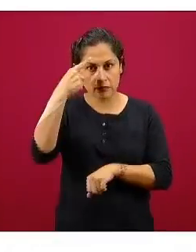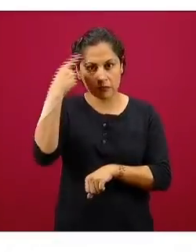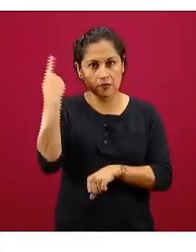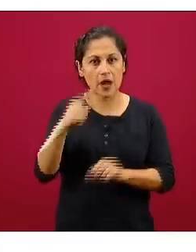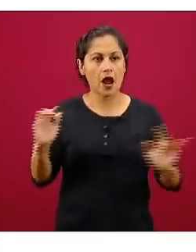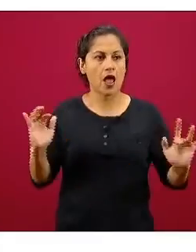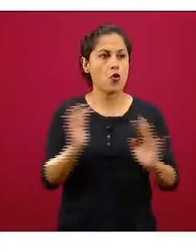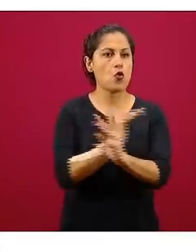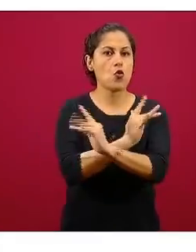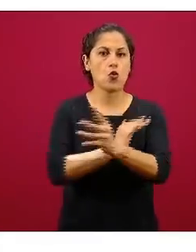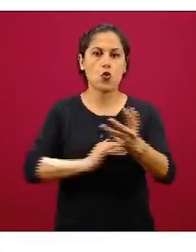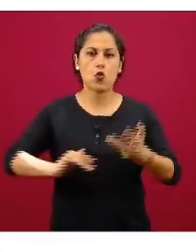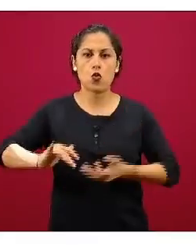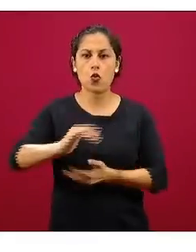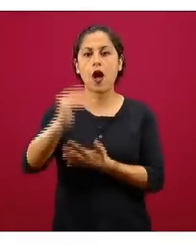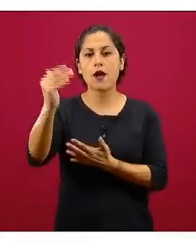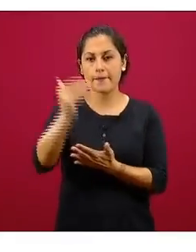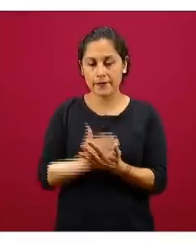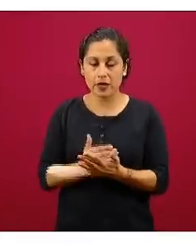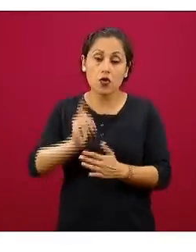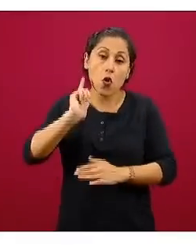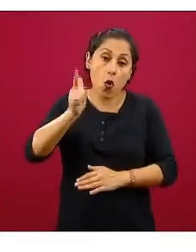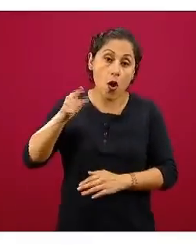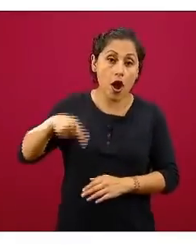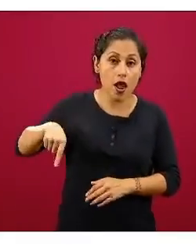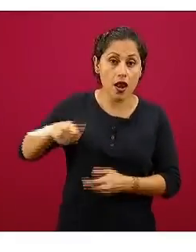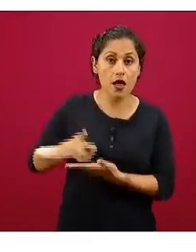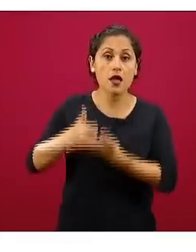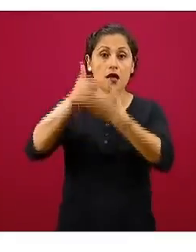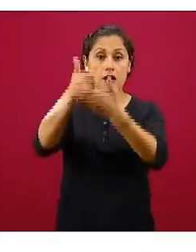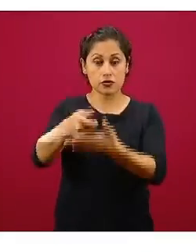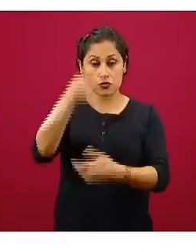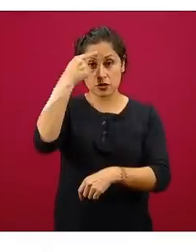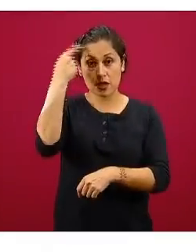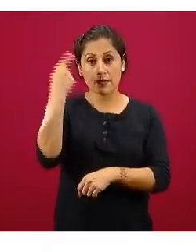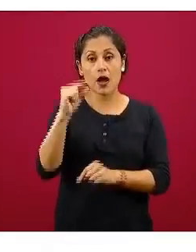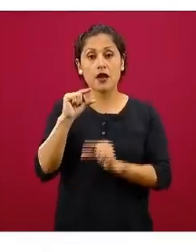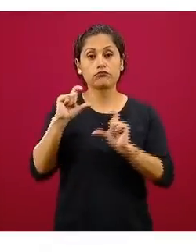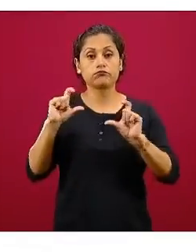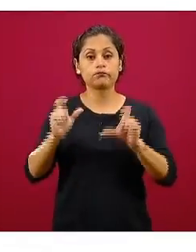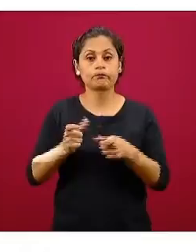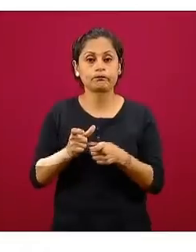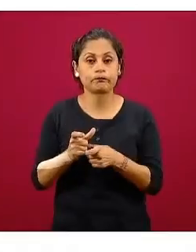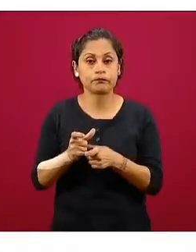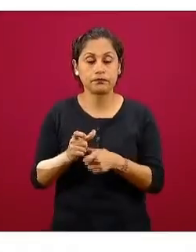pública, esperemos que surtan efecto y se vayan viendo progresivamente. La siguiente.